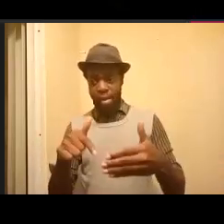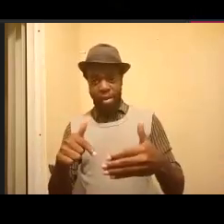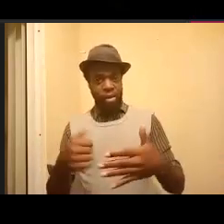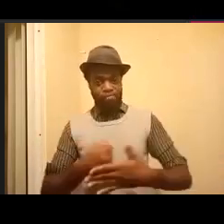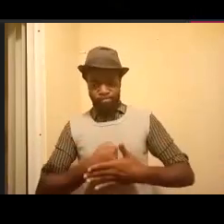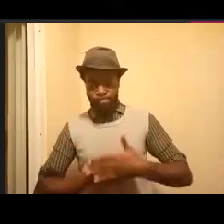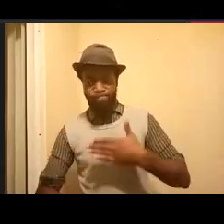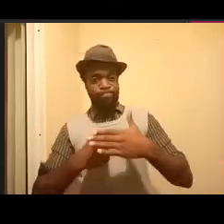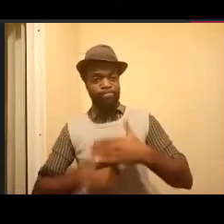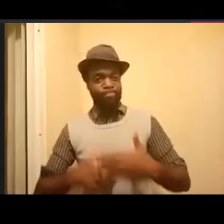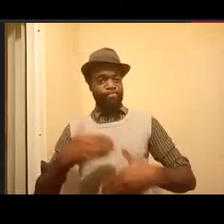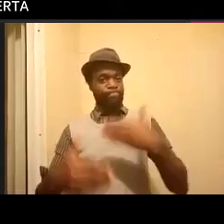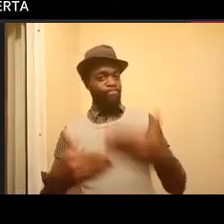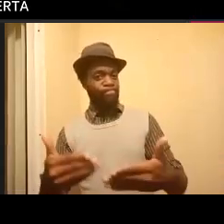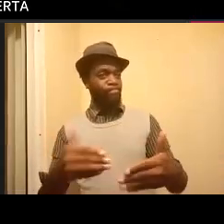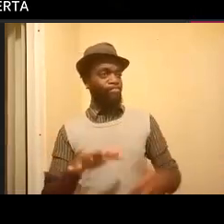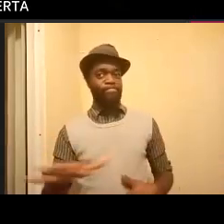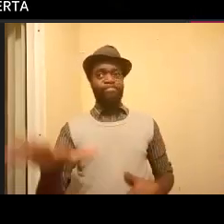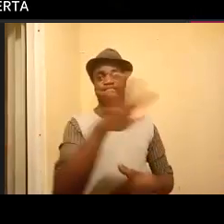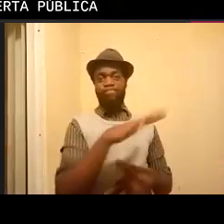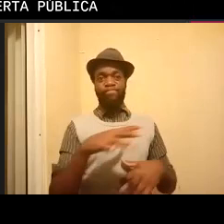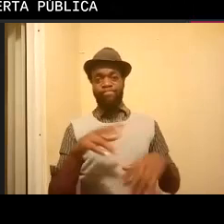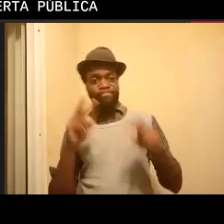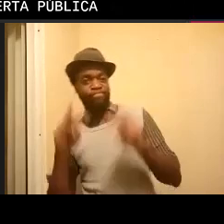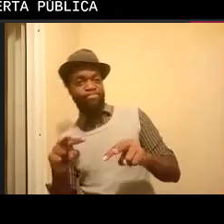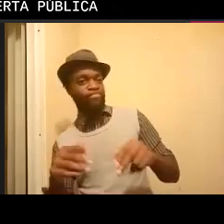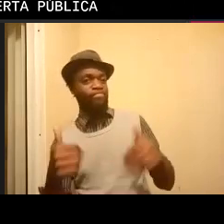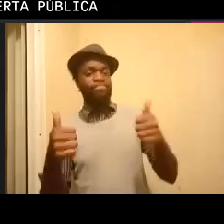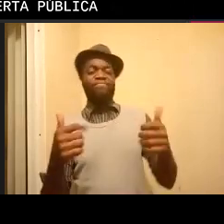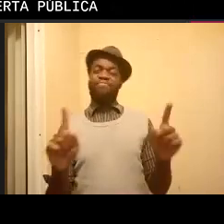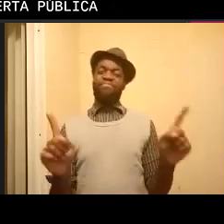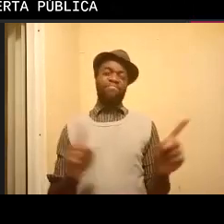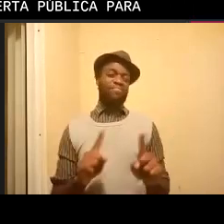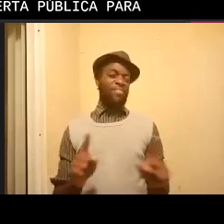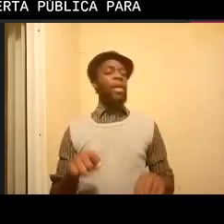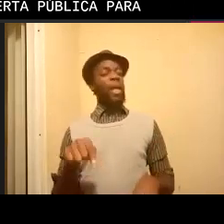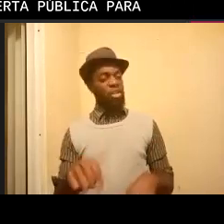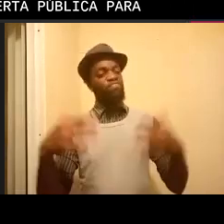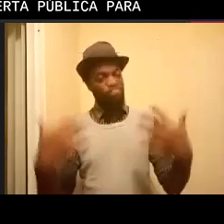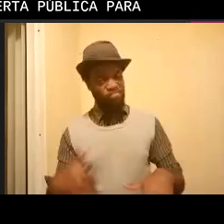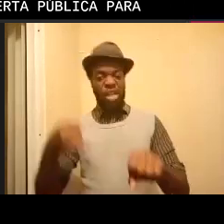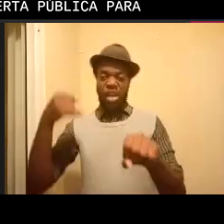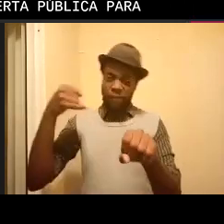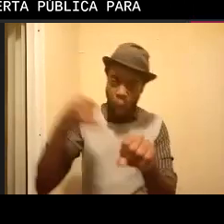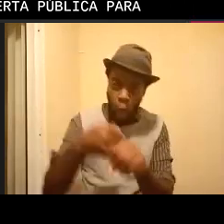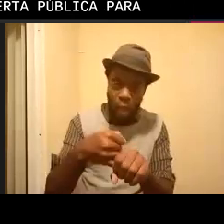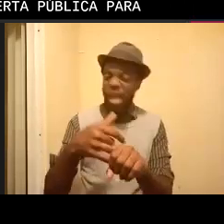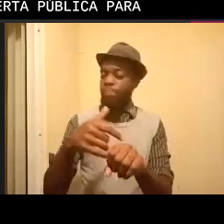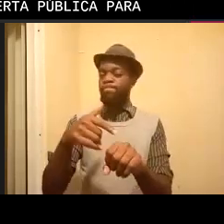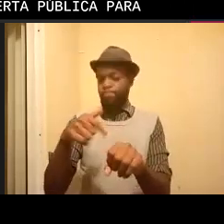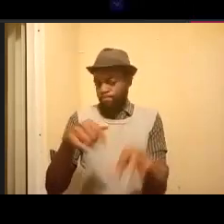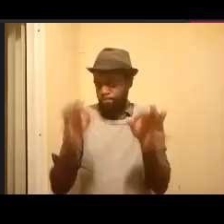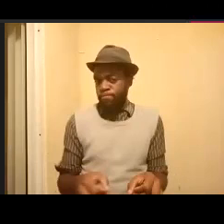Abierta, ¿verdad? Pública, y eso entonces lo convierte en un acto de violación que debería de ser penado